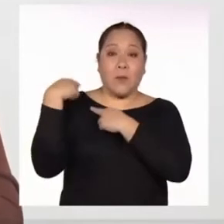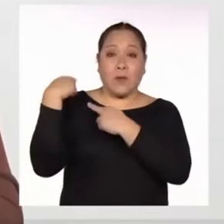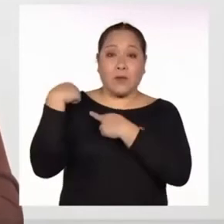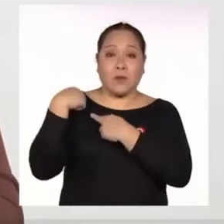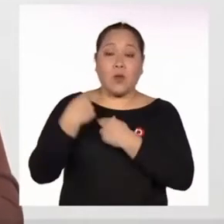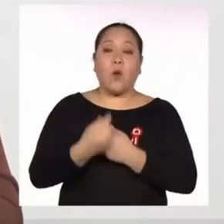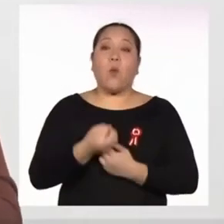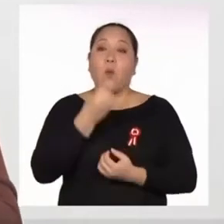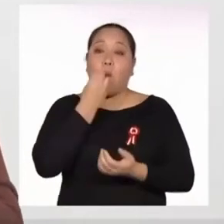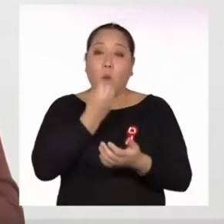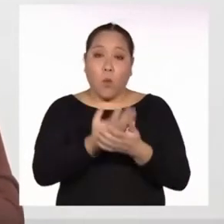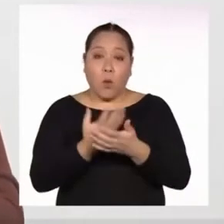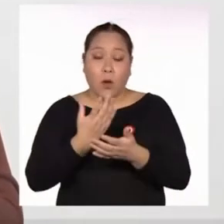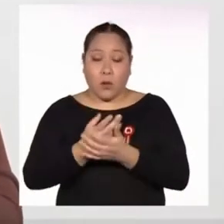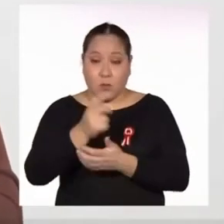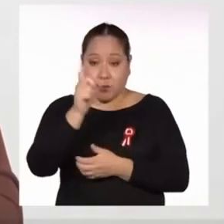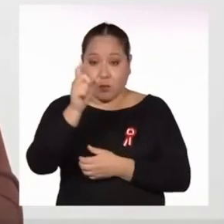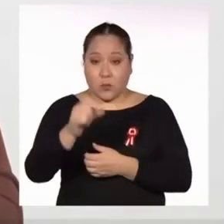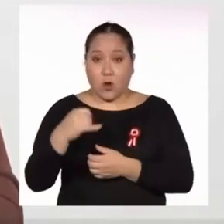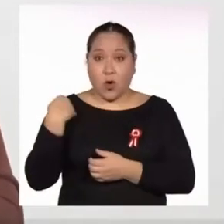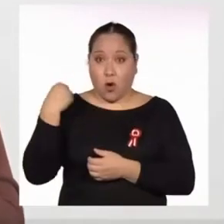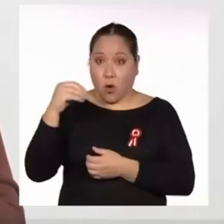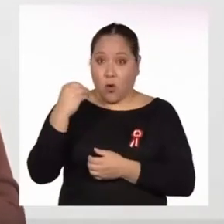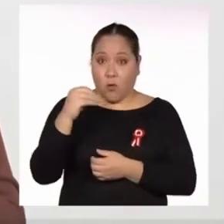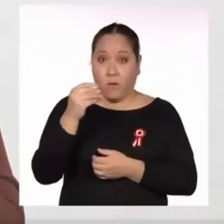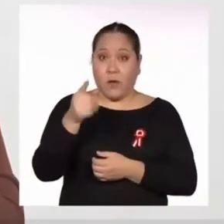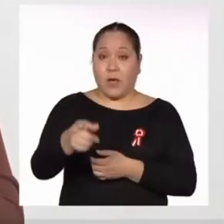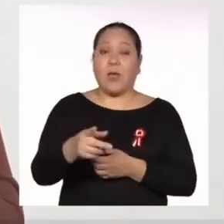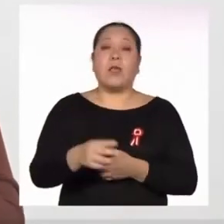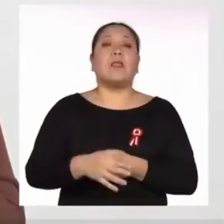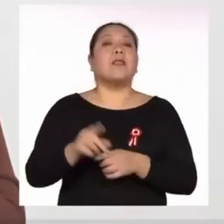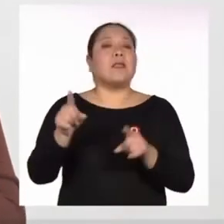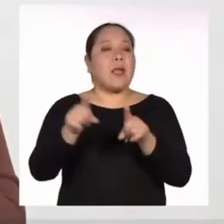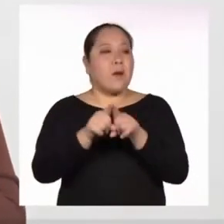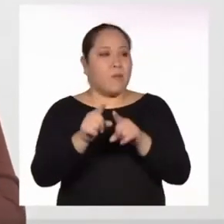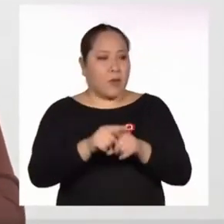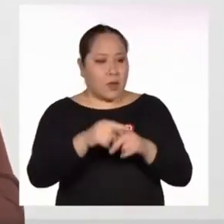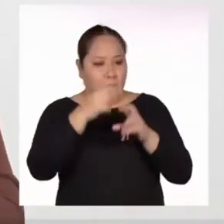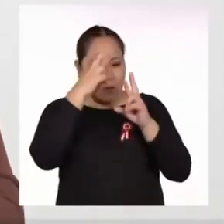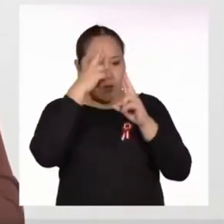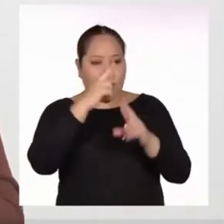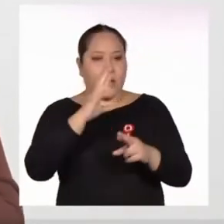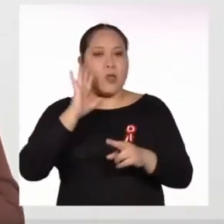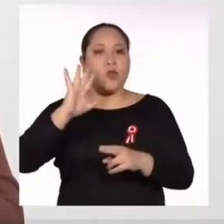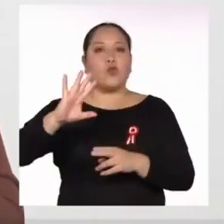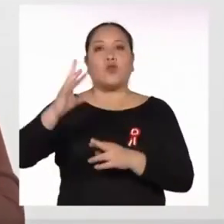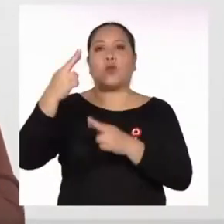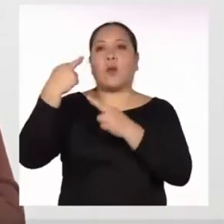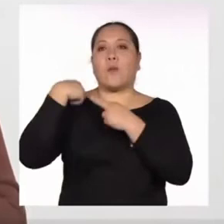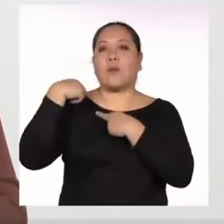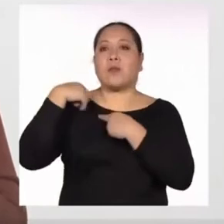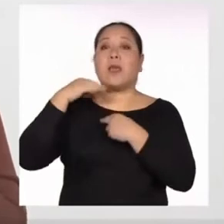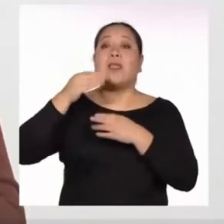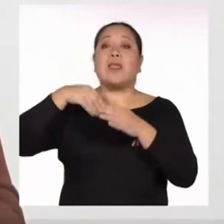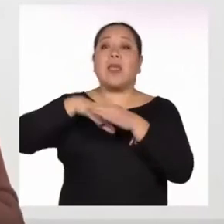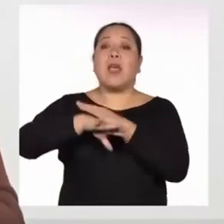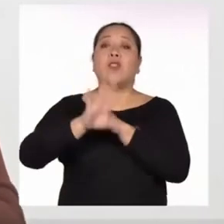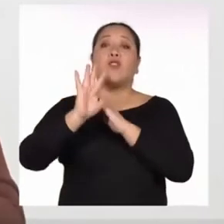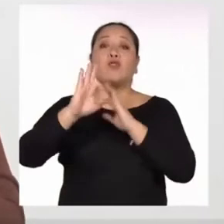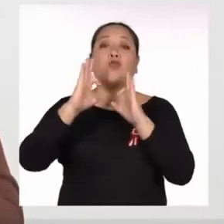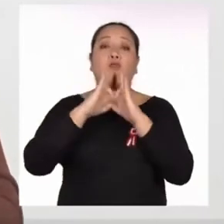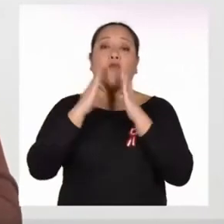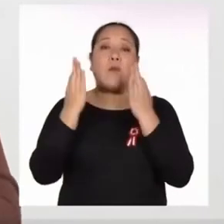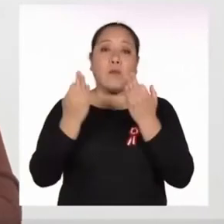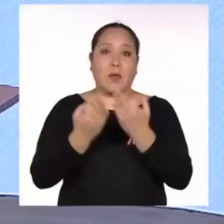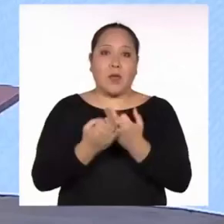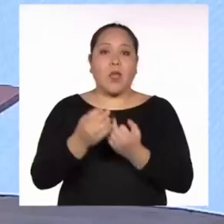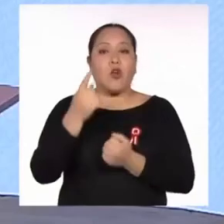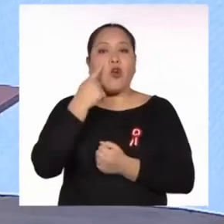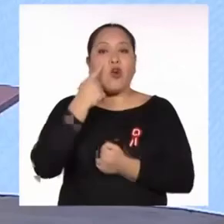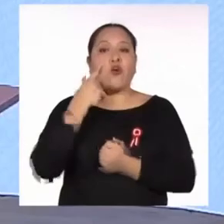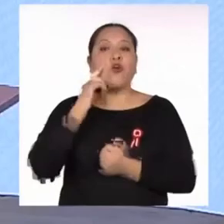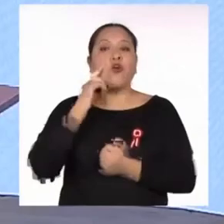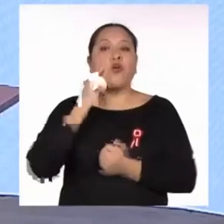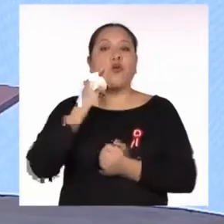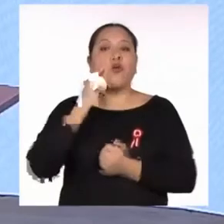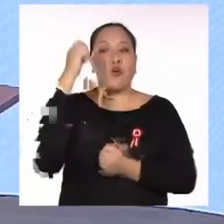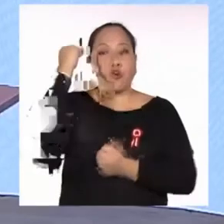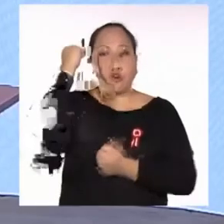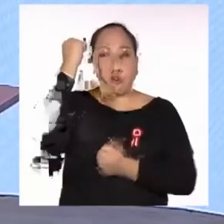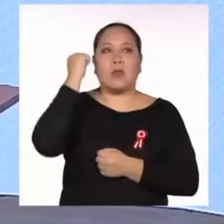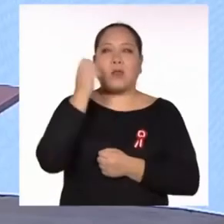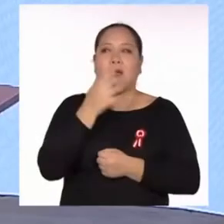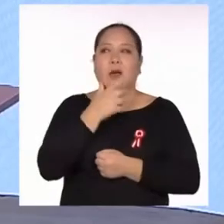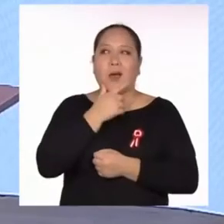adolescente también cumple con los deberes en la calle y conoce sus derechos con tal uy